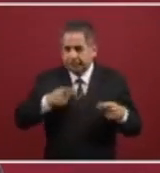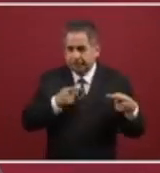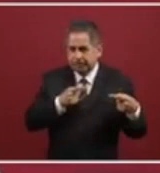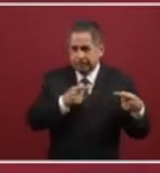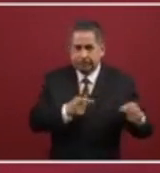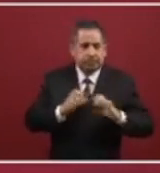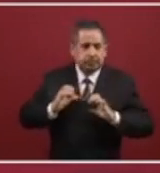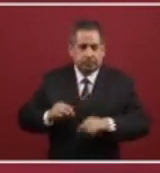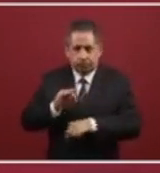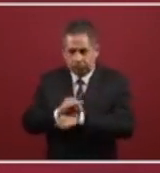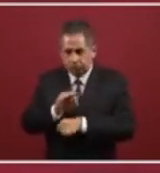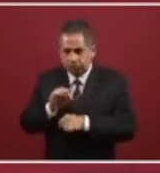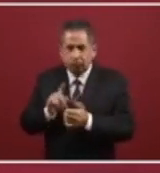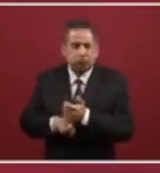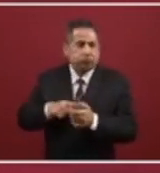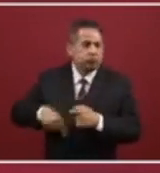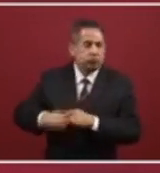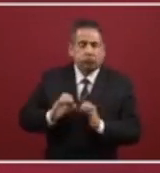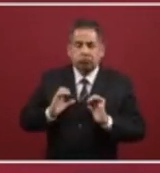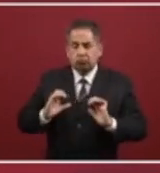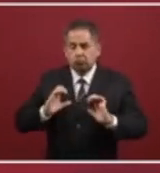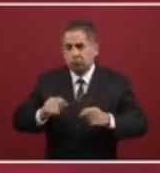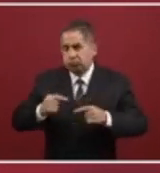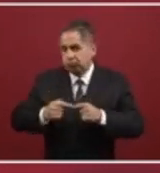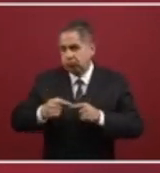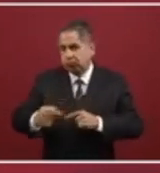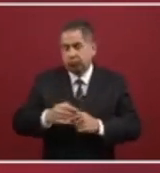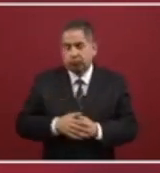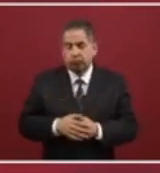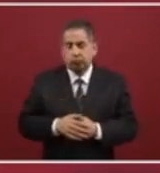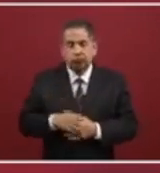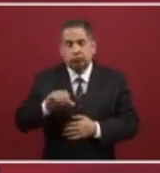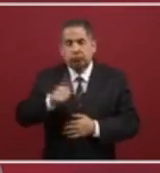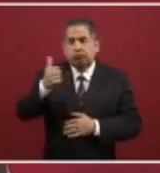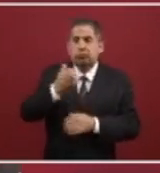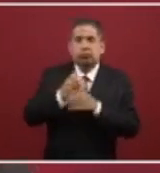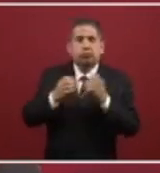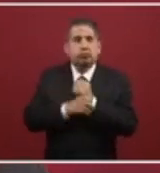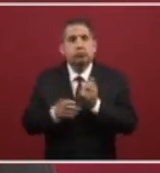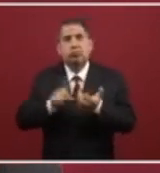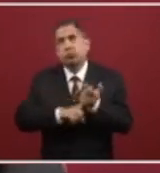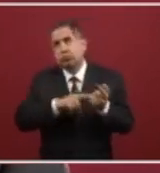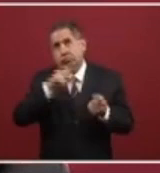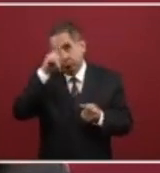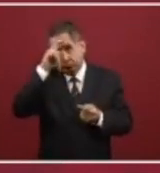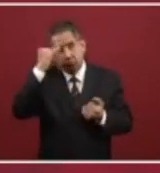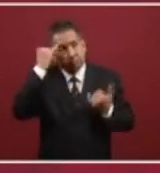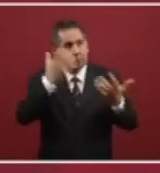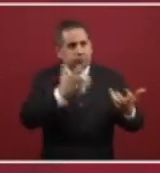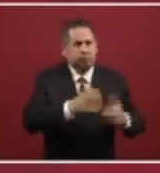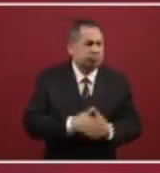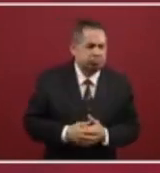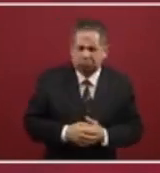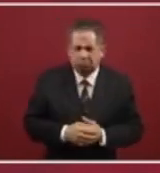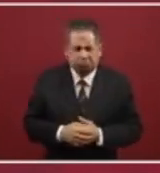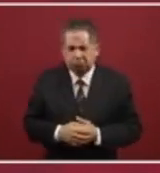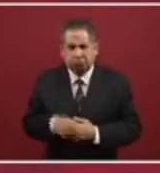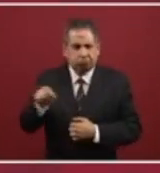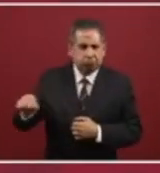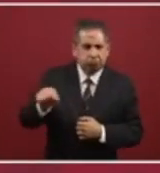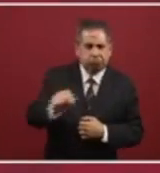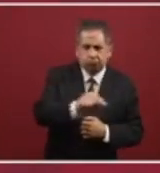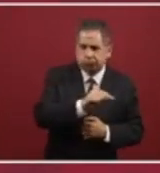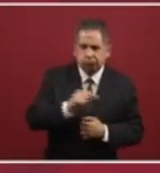nuestra economía, proteger nuestra estabilidad. No he visto yo otro tipo de consideraciones, al contrario, mucha disposición y compromiso de todos los que